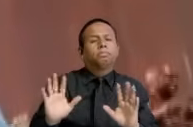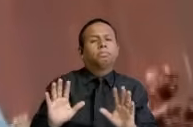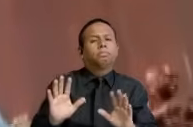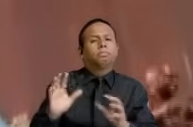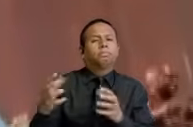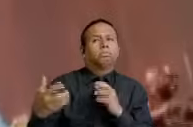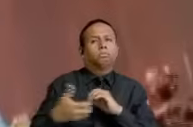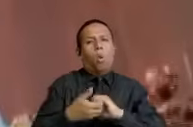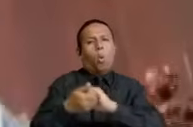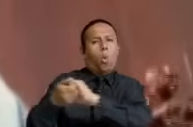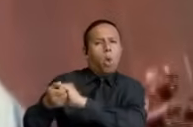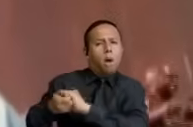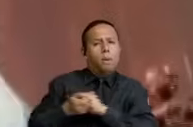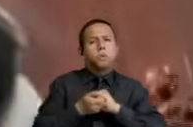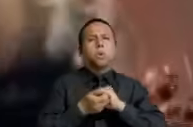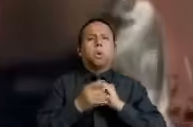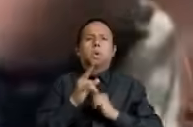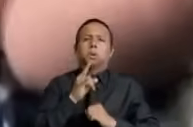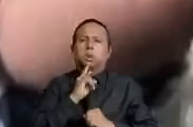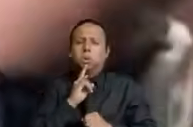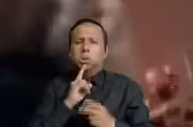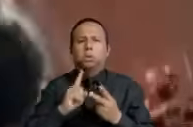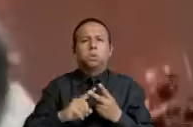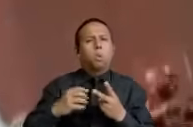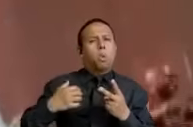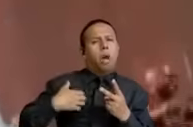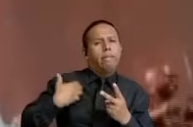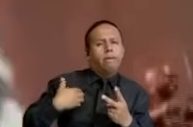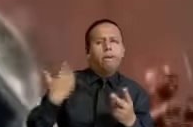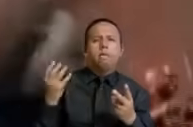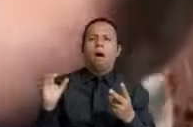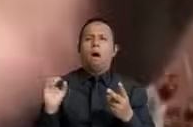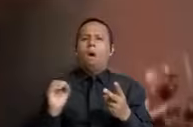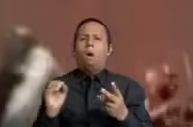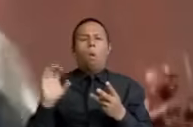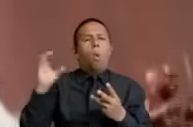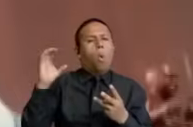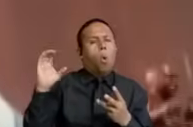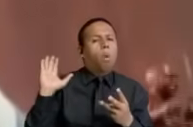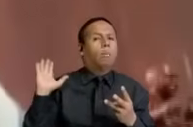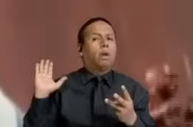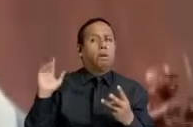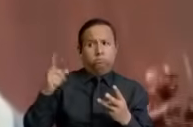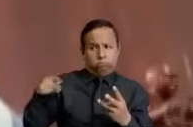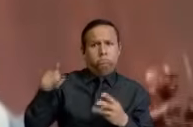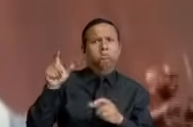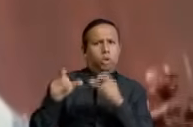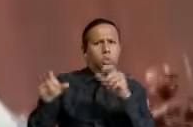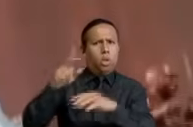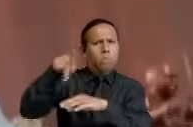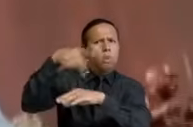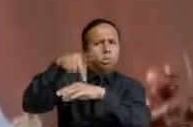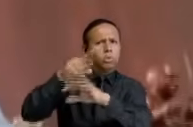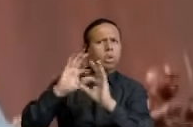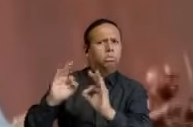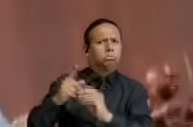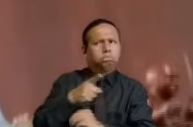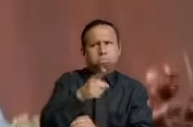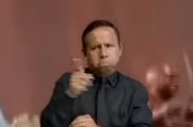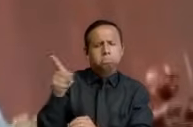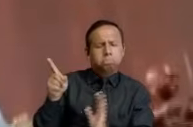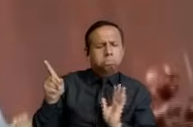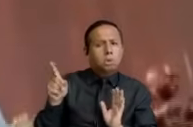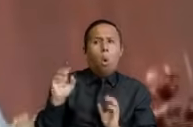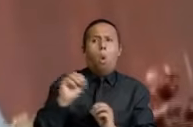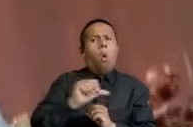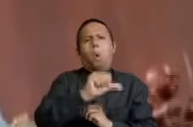países hermanos puede ser Estados Unidos puede ser Argentina puede ser Colombia Tiene buenos peritos o cualquier país que